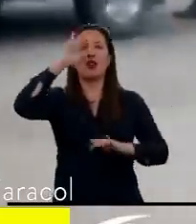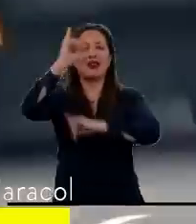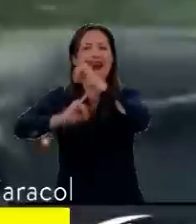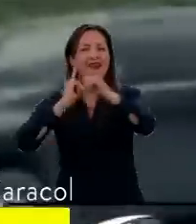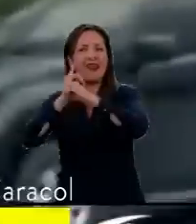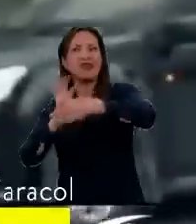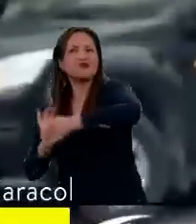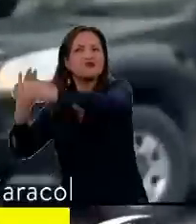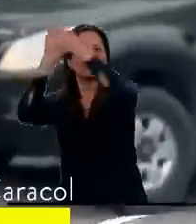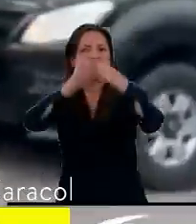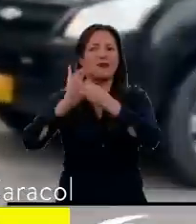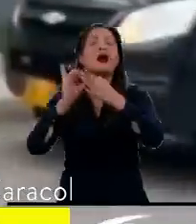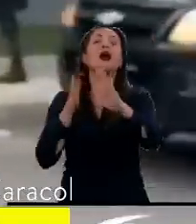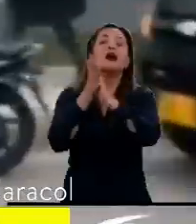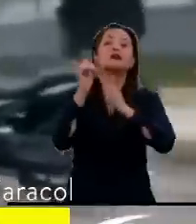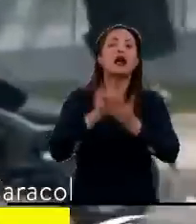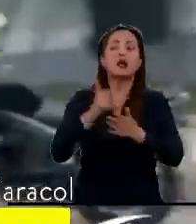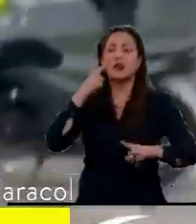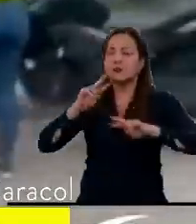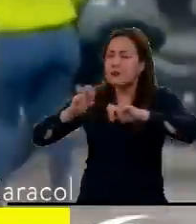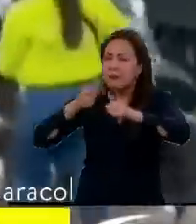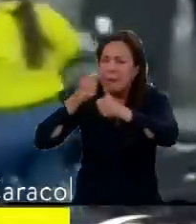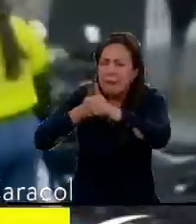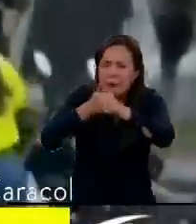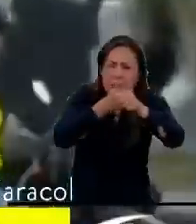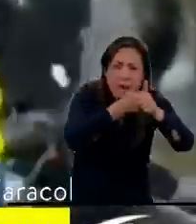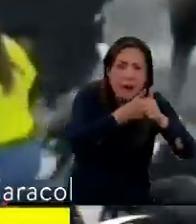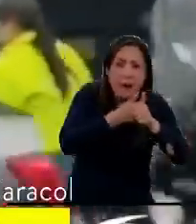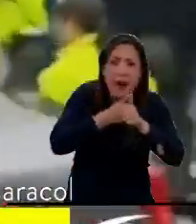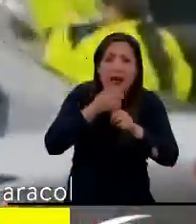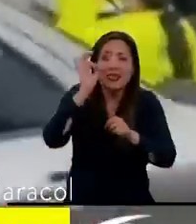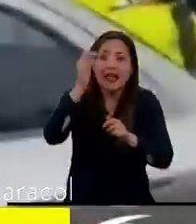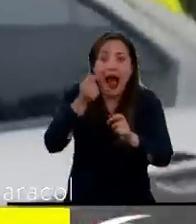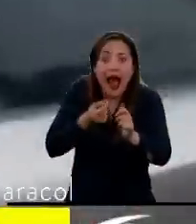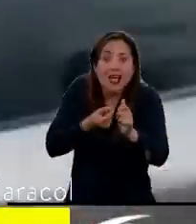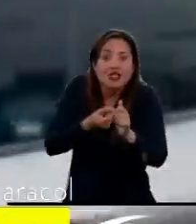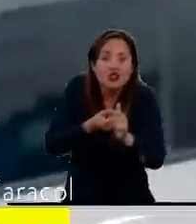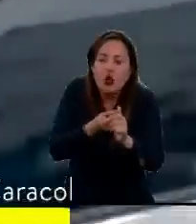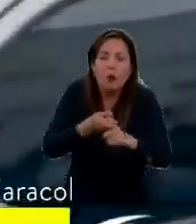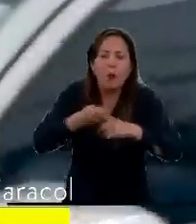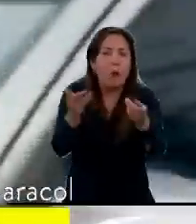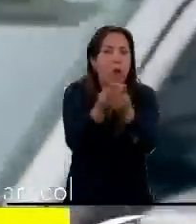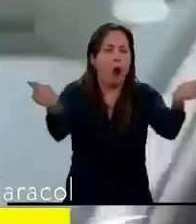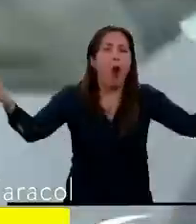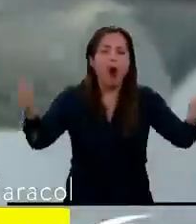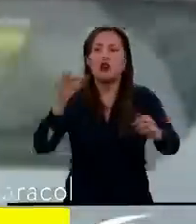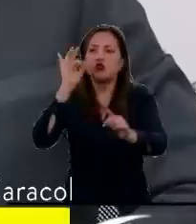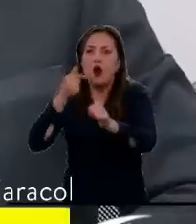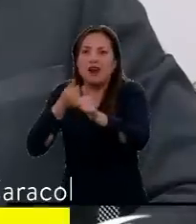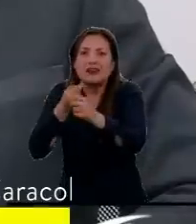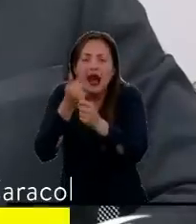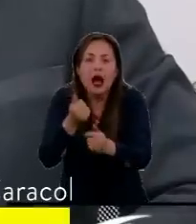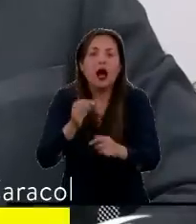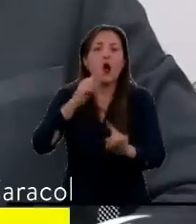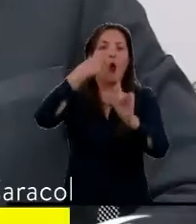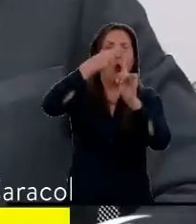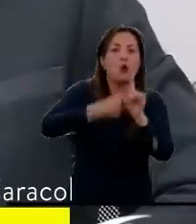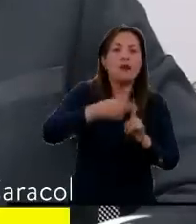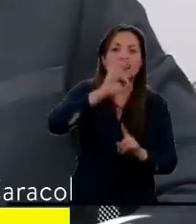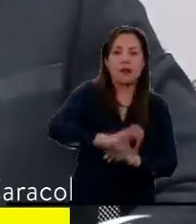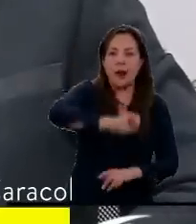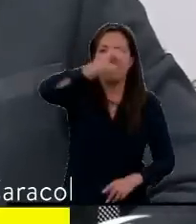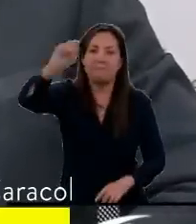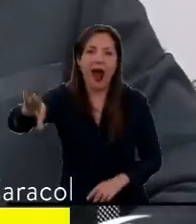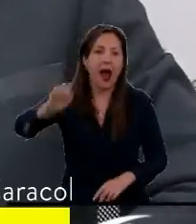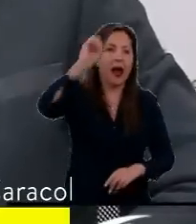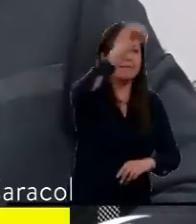de jugadores inició el seguimiento pero cada vez que se acercaban el rastro del hombre se esfumaba cada mes aproximadamente está cambiando de sitio